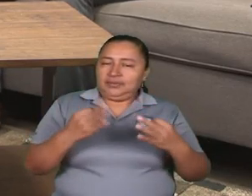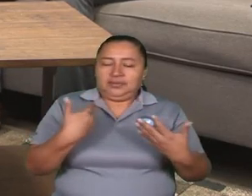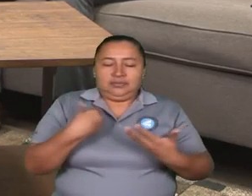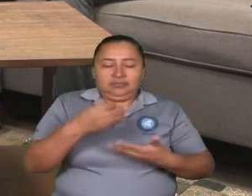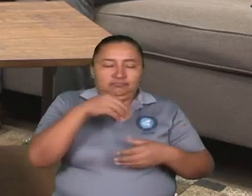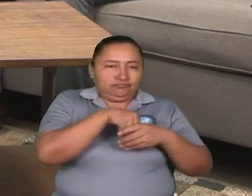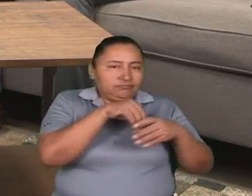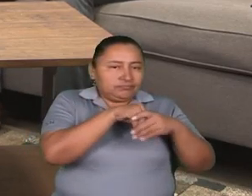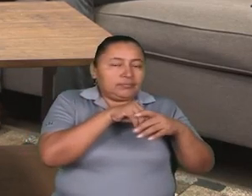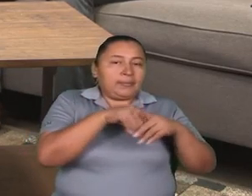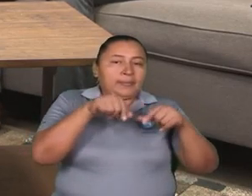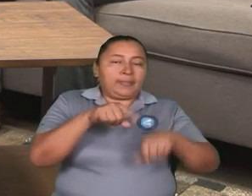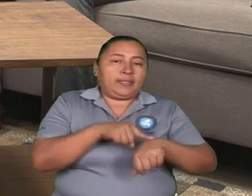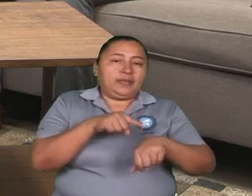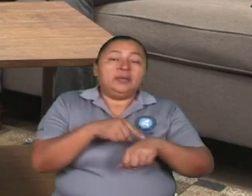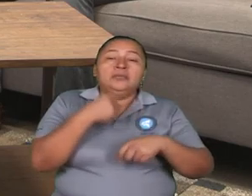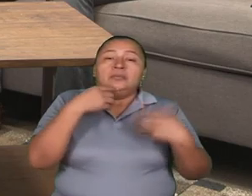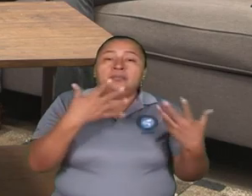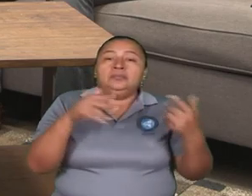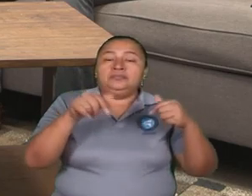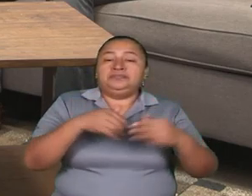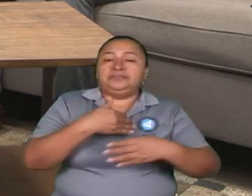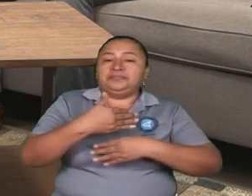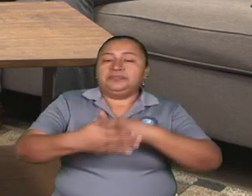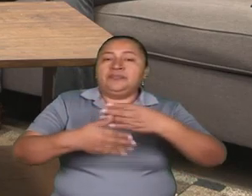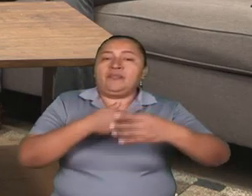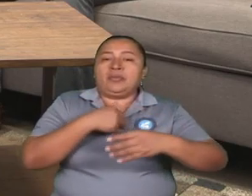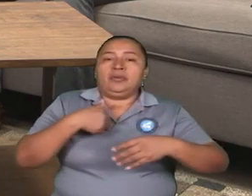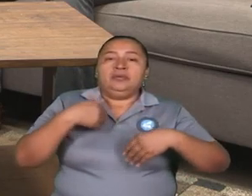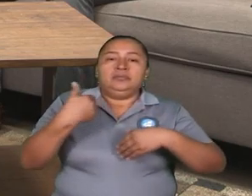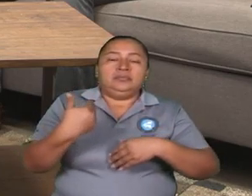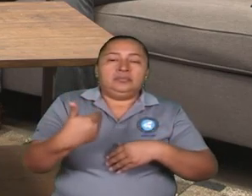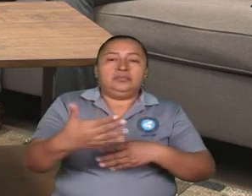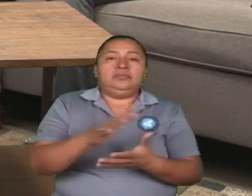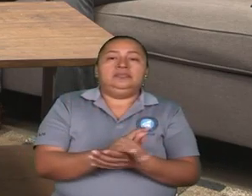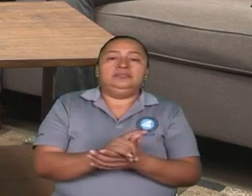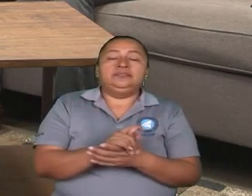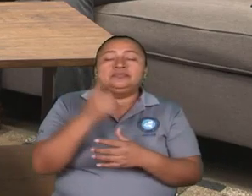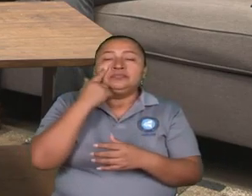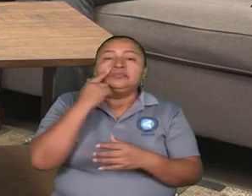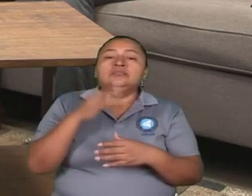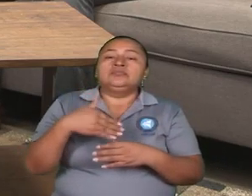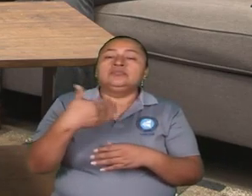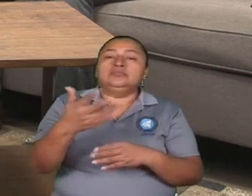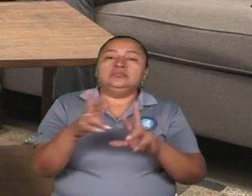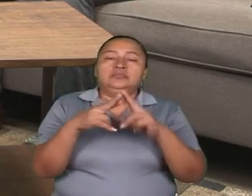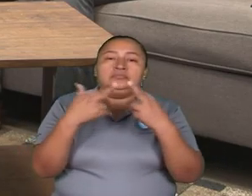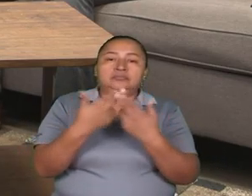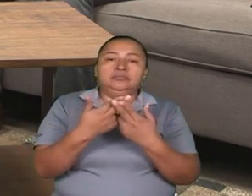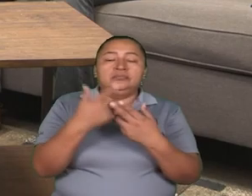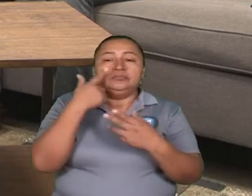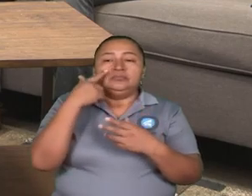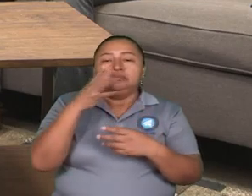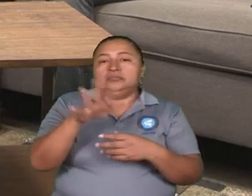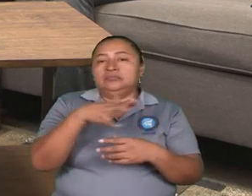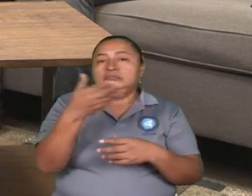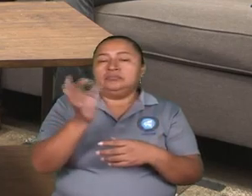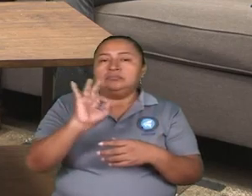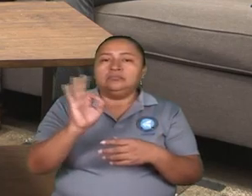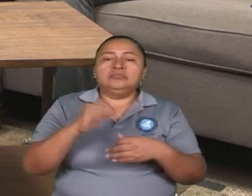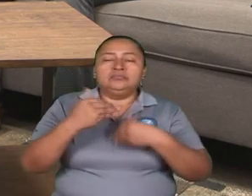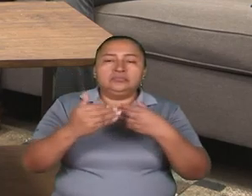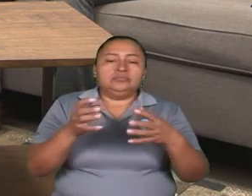ahora qué viene? Ya está puesto un estandarte bastante alto, porque si solo en Managua se está hablando de más de 1,000,000 de Córdoba en 2 días de